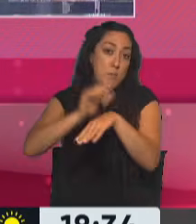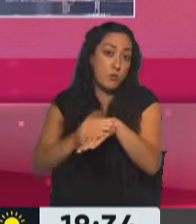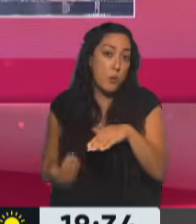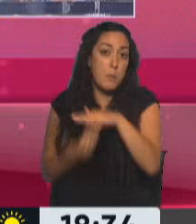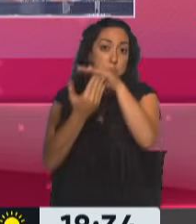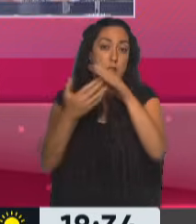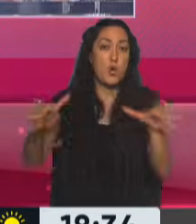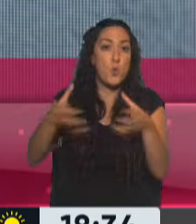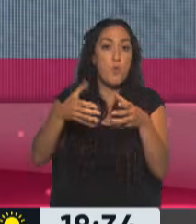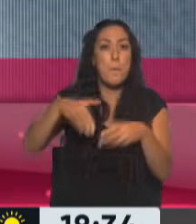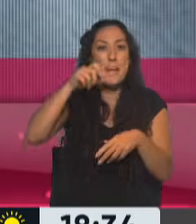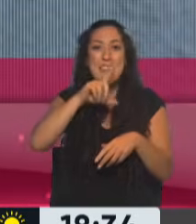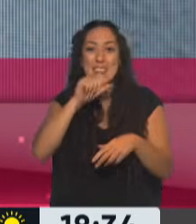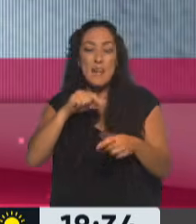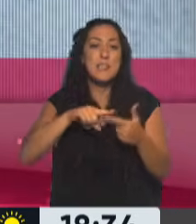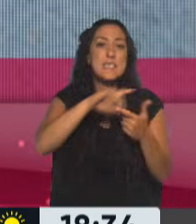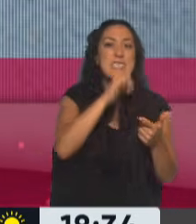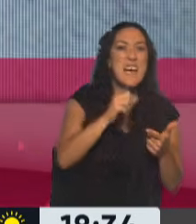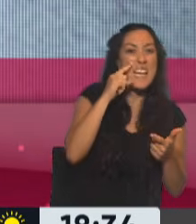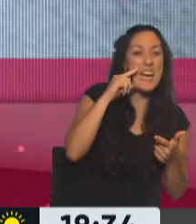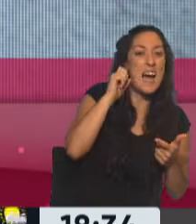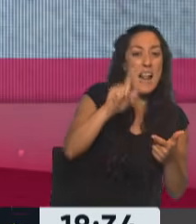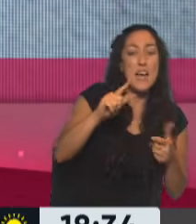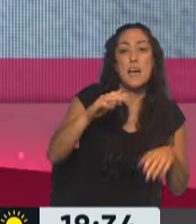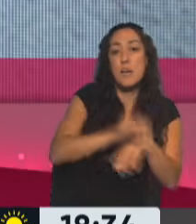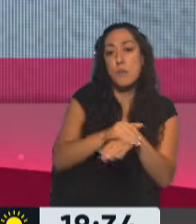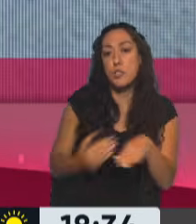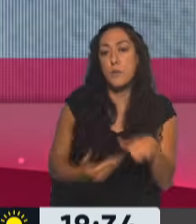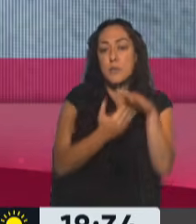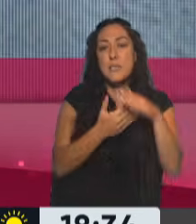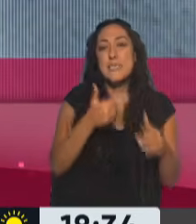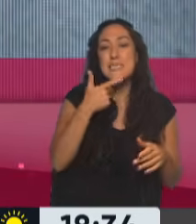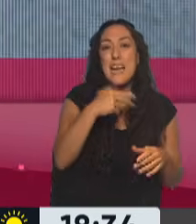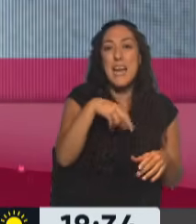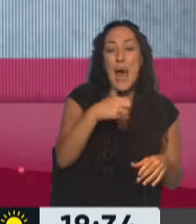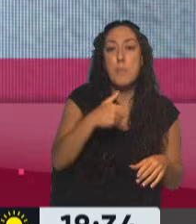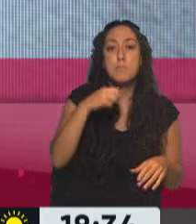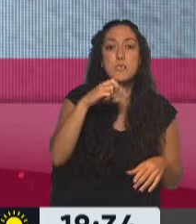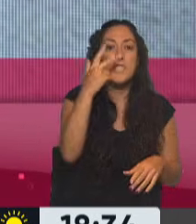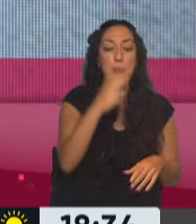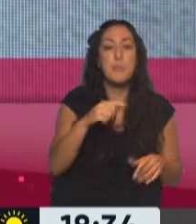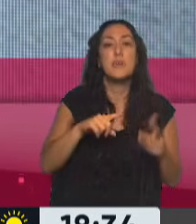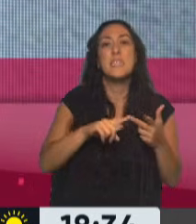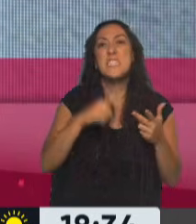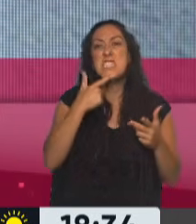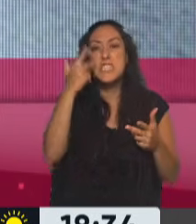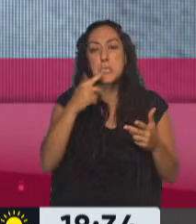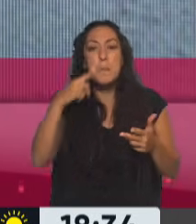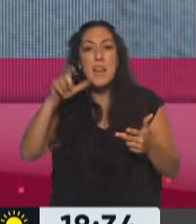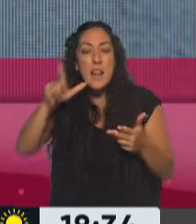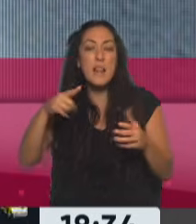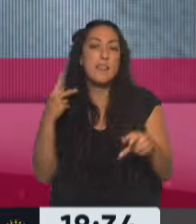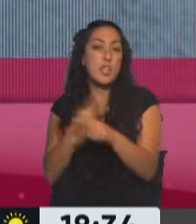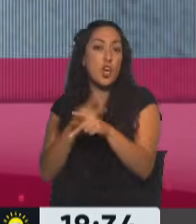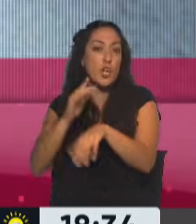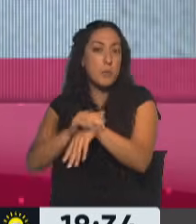Meta, lo pongo a Evan Segal como máximo responsable de Snapchat, lo pongo a Jimin como máximo responsable de TikTok,